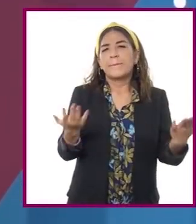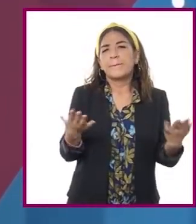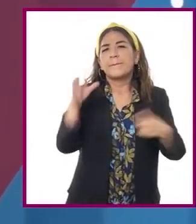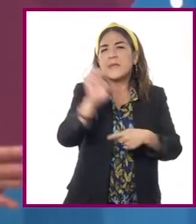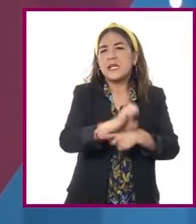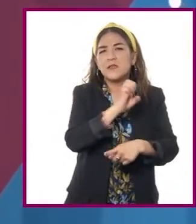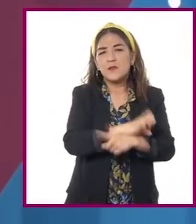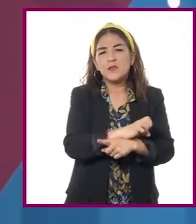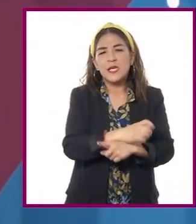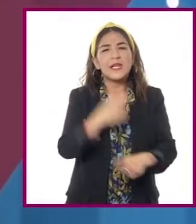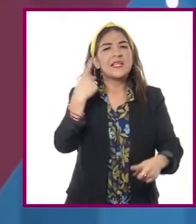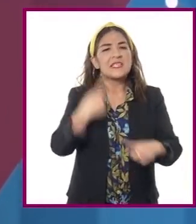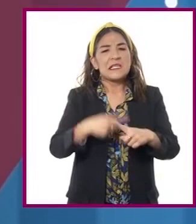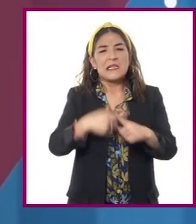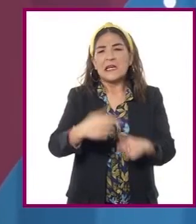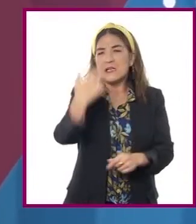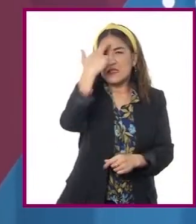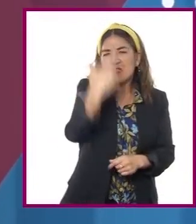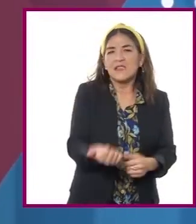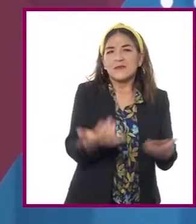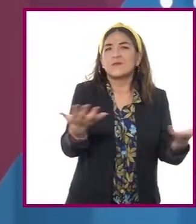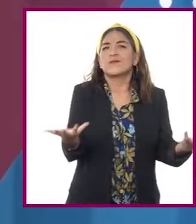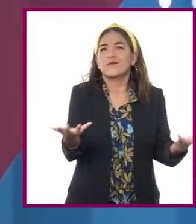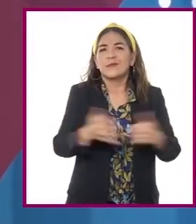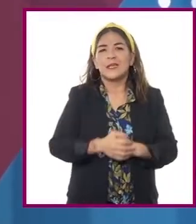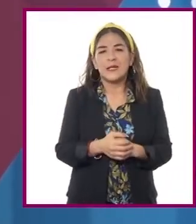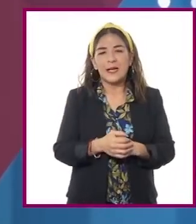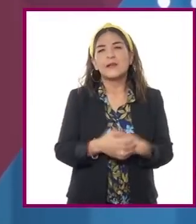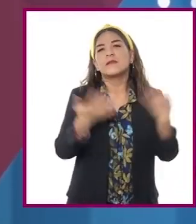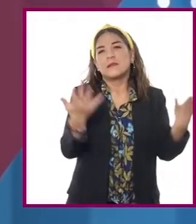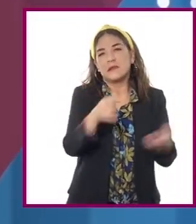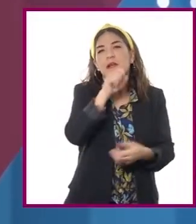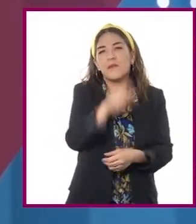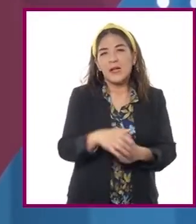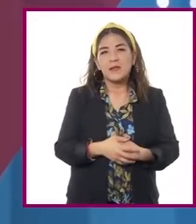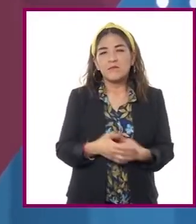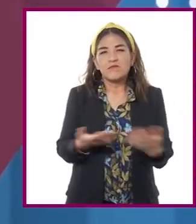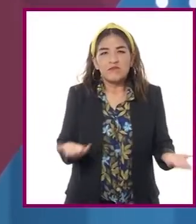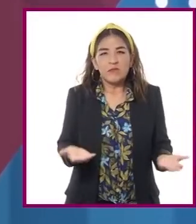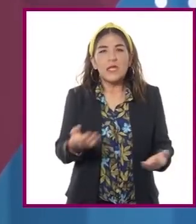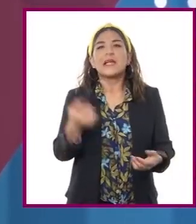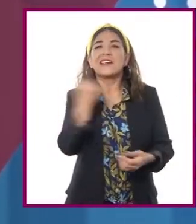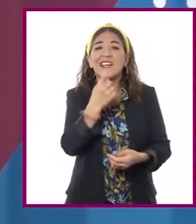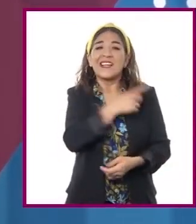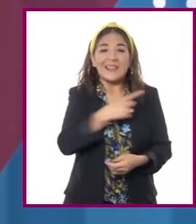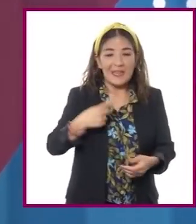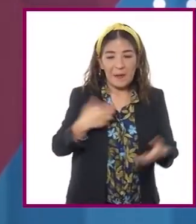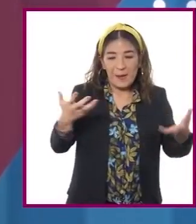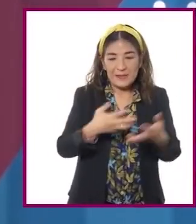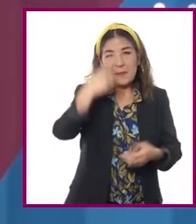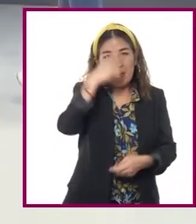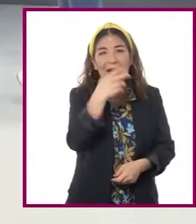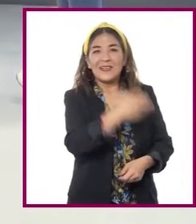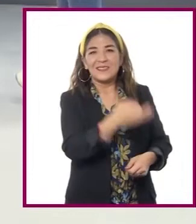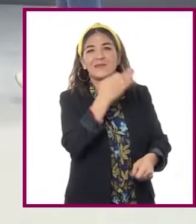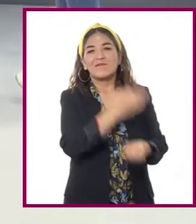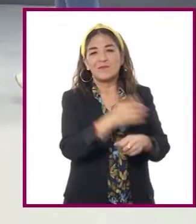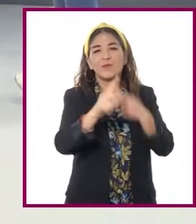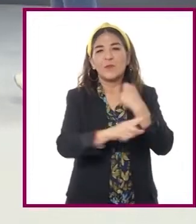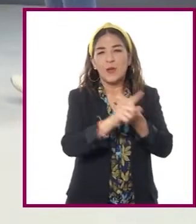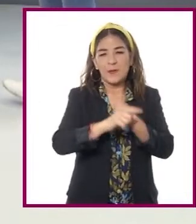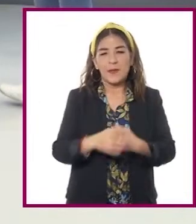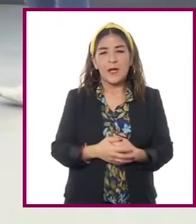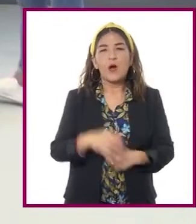Entonces, ¿quién tiene la razón, profesor? Y sobre todo, ¿qué se puede o se tiene que hacer en esos casos? ¿Qué